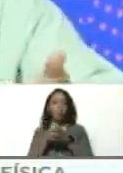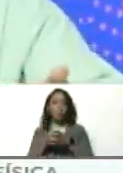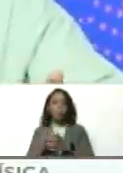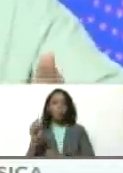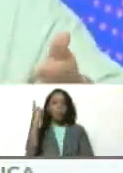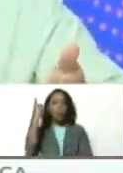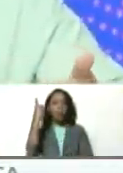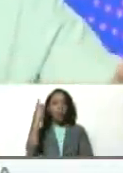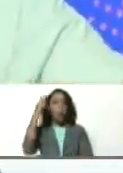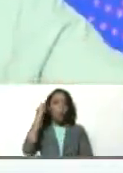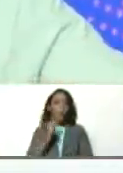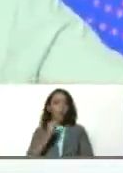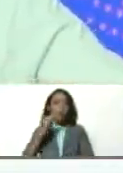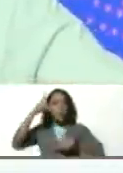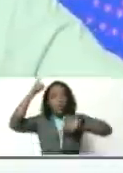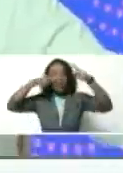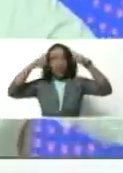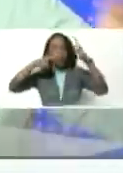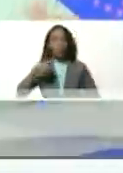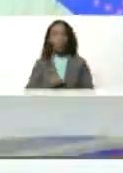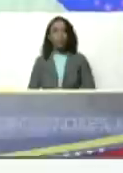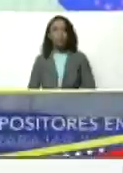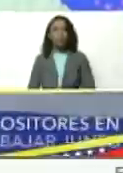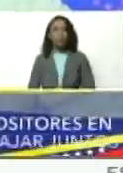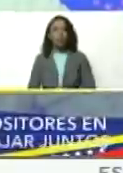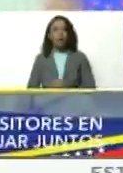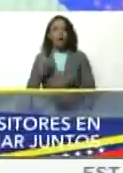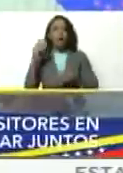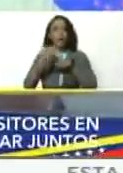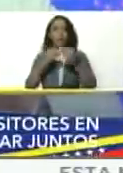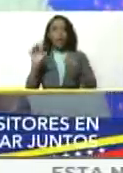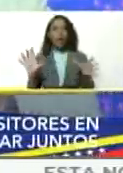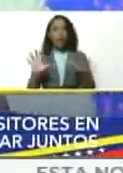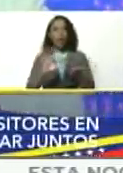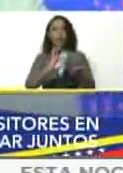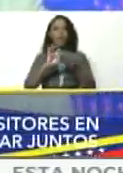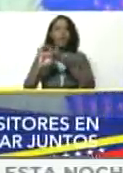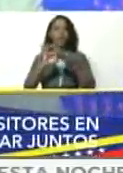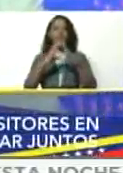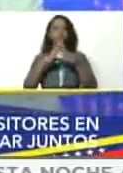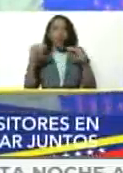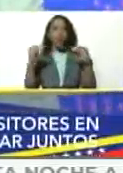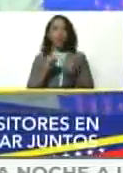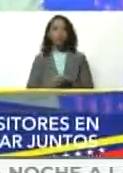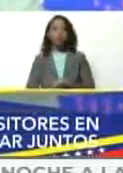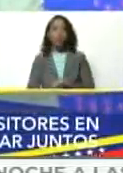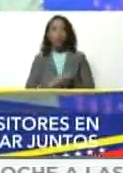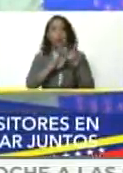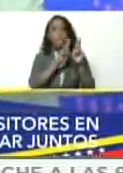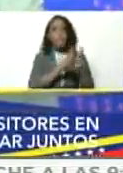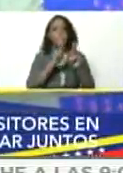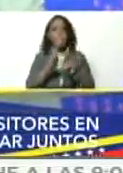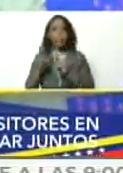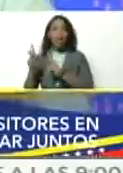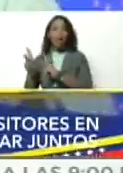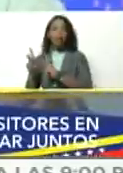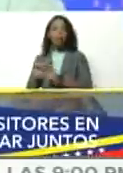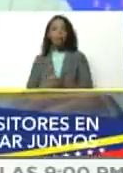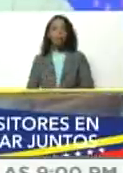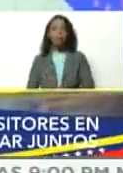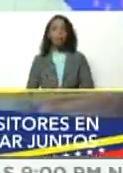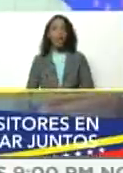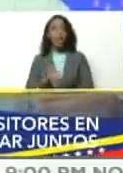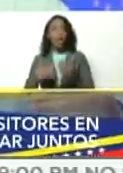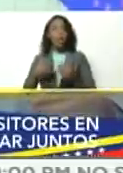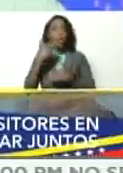Primero el bolivarianismo y el chavismo, recohesionados, reunificados, con un plan. Y luego,